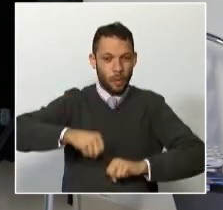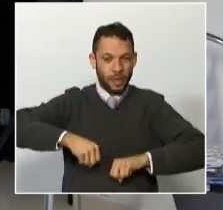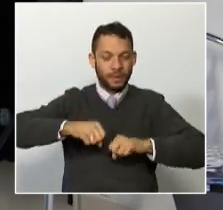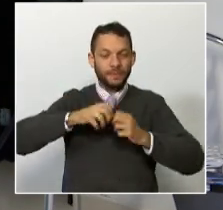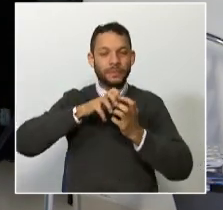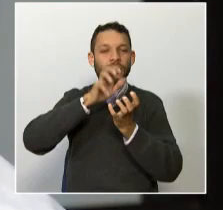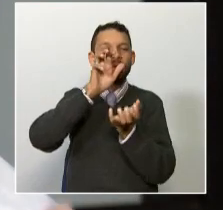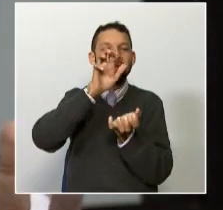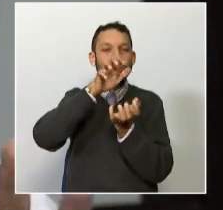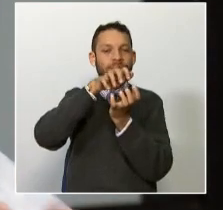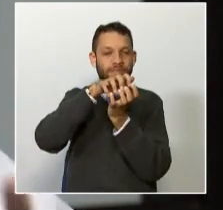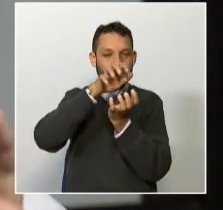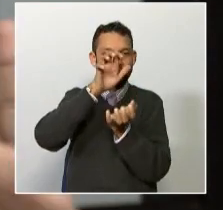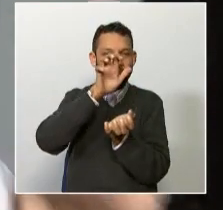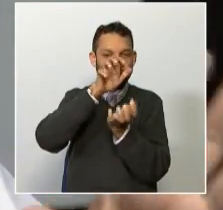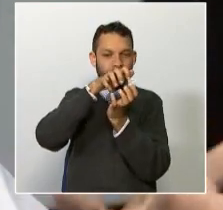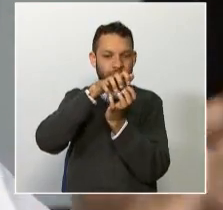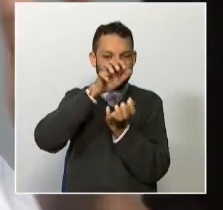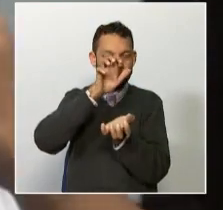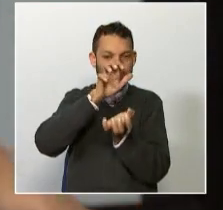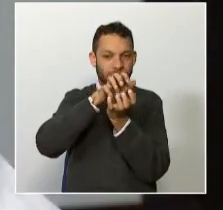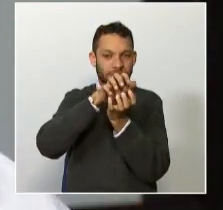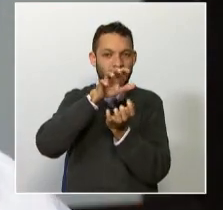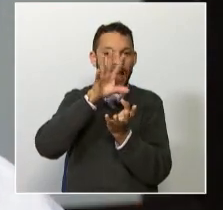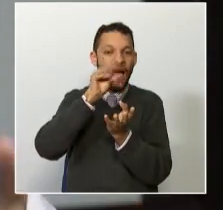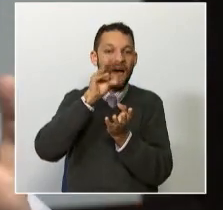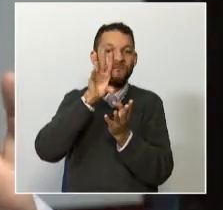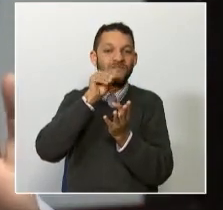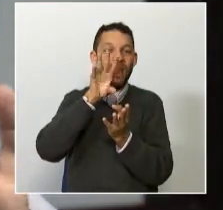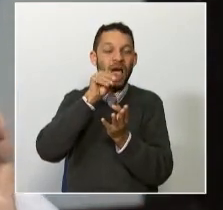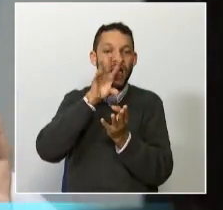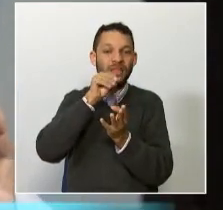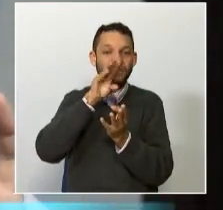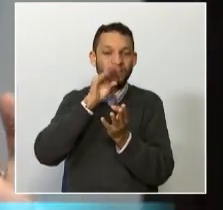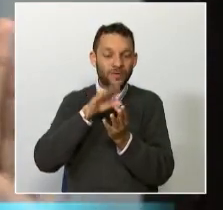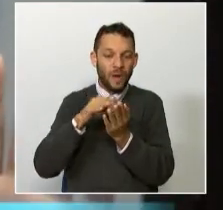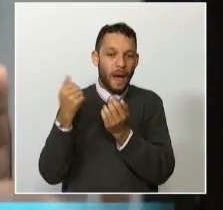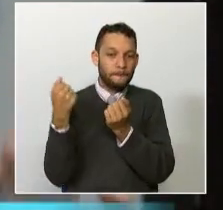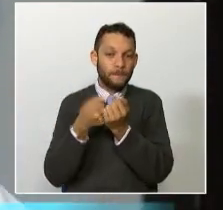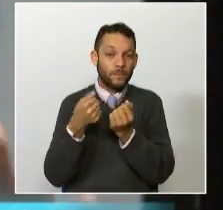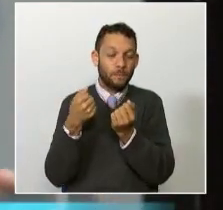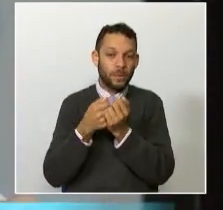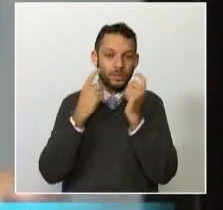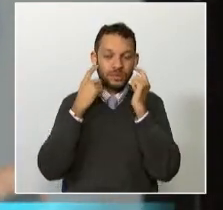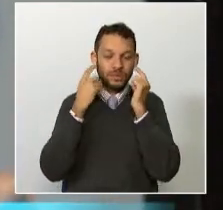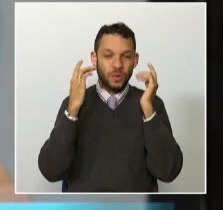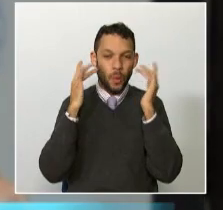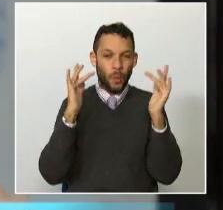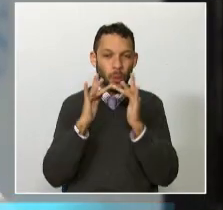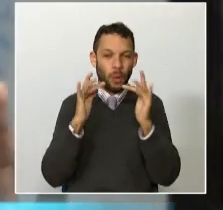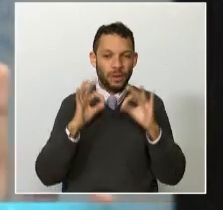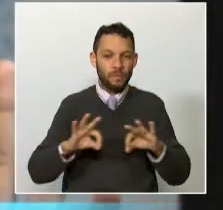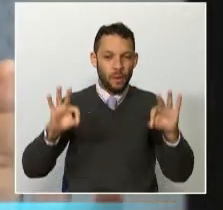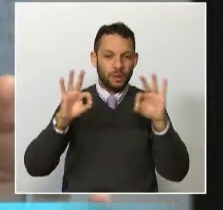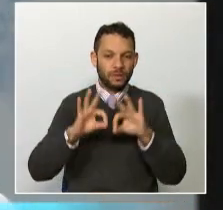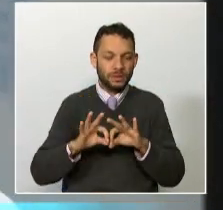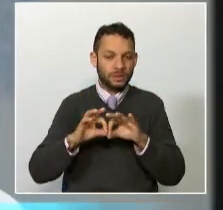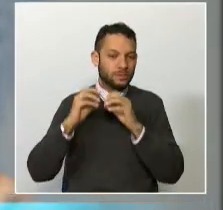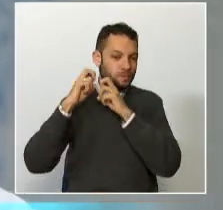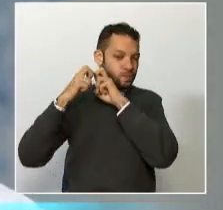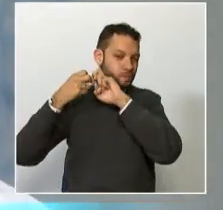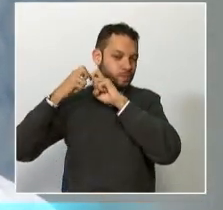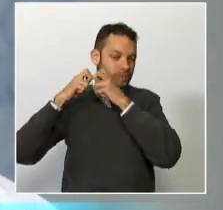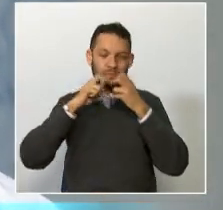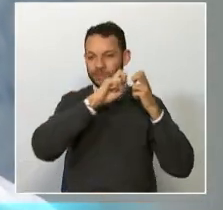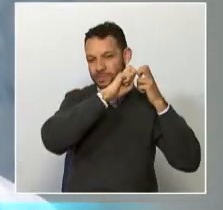todo el tiempo la tenemos como aislada de todo el conjunto del cuerpo como tal, y no sabemos que es una